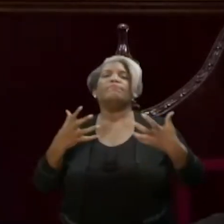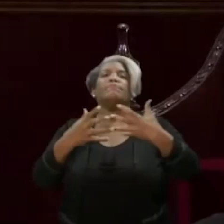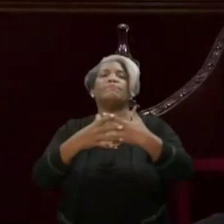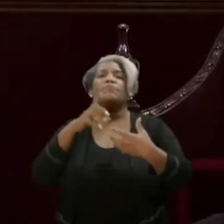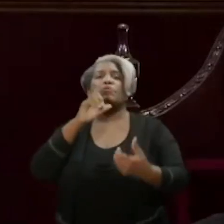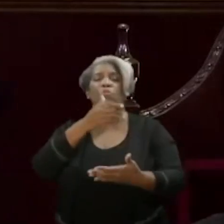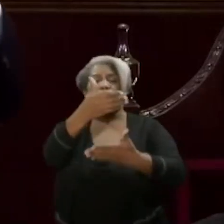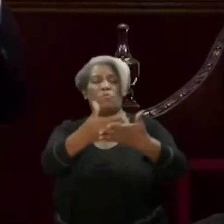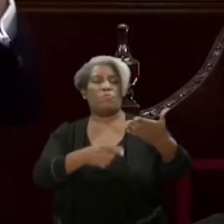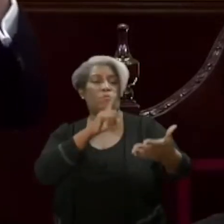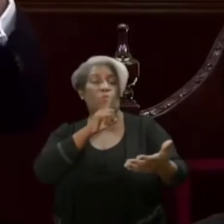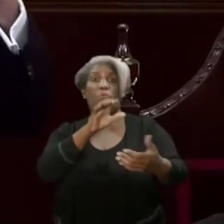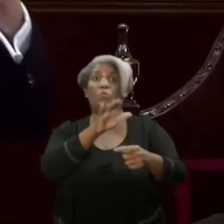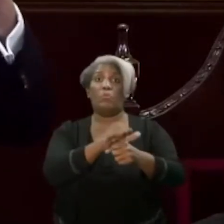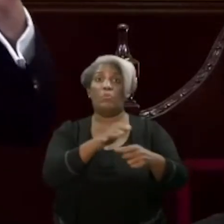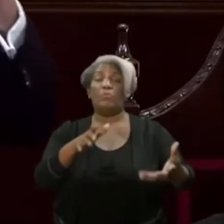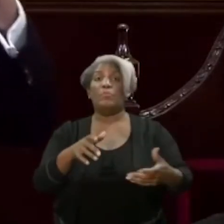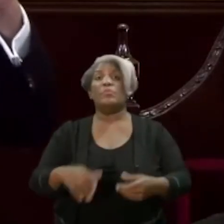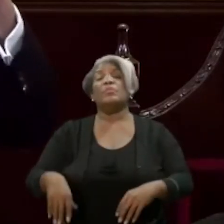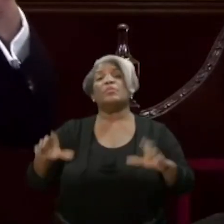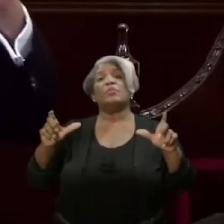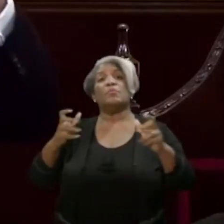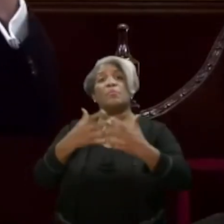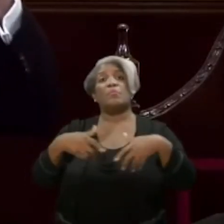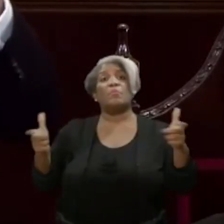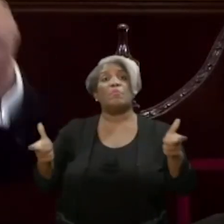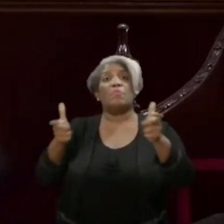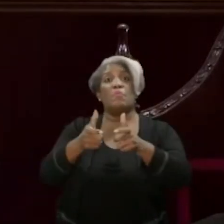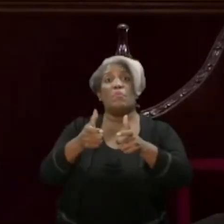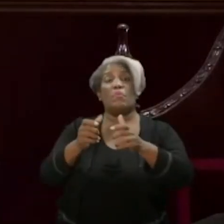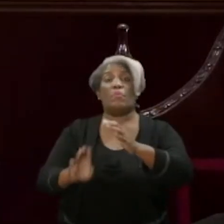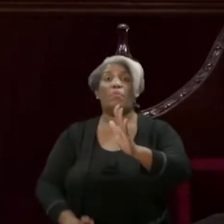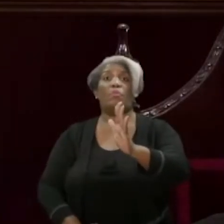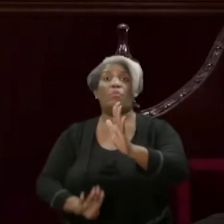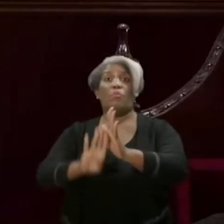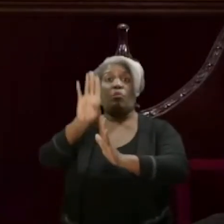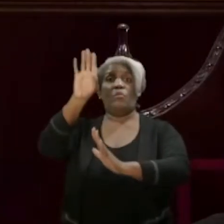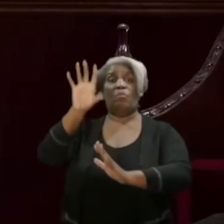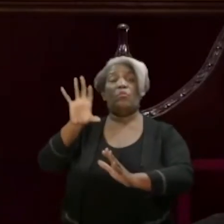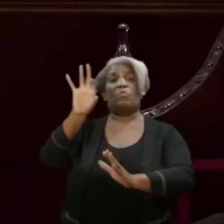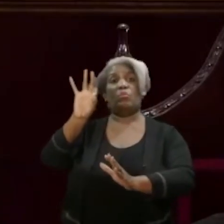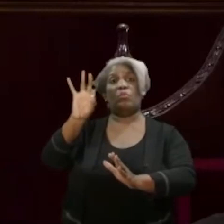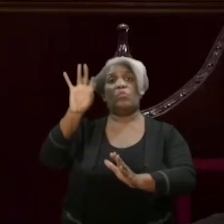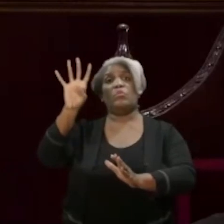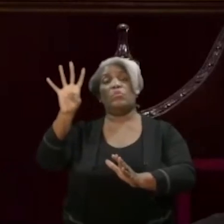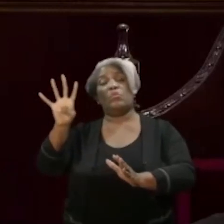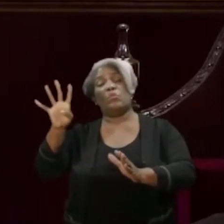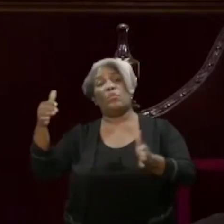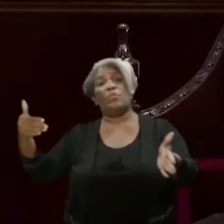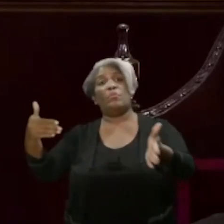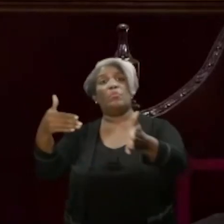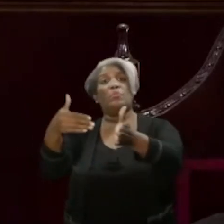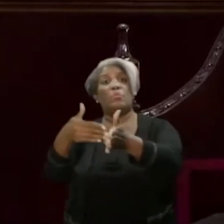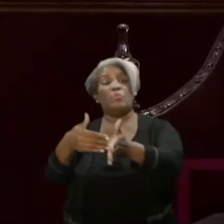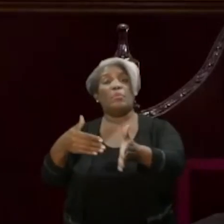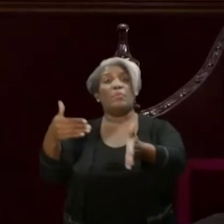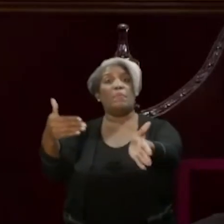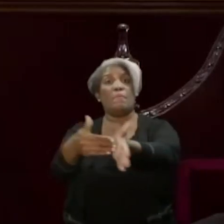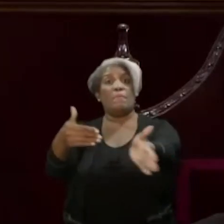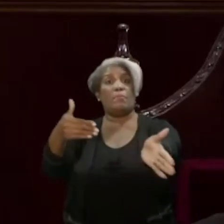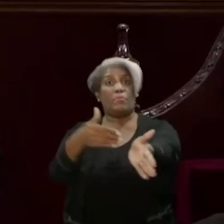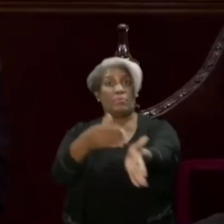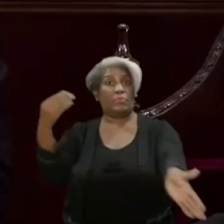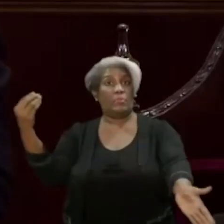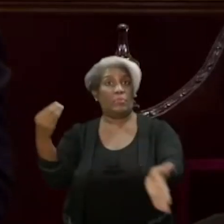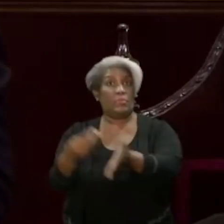2022, las MIPIMES alcanzaron adjudicaciones por un monto de más de 94 millones de pesos, 94 mil millones de pesos, representando